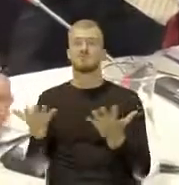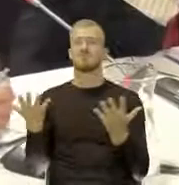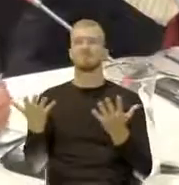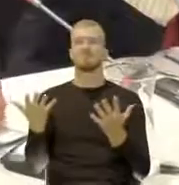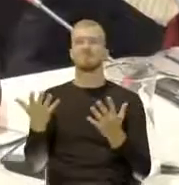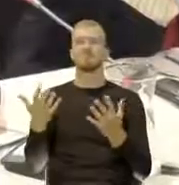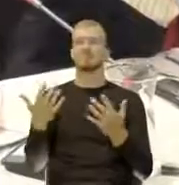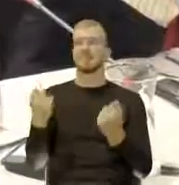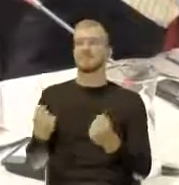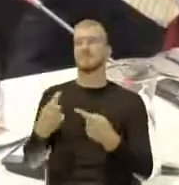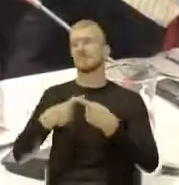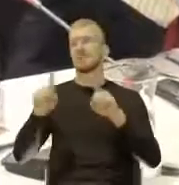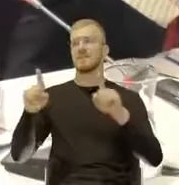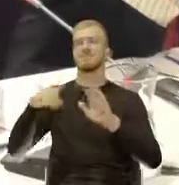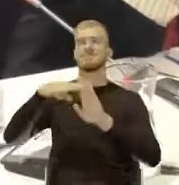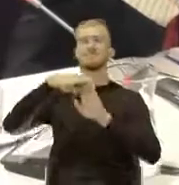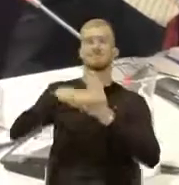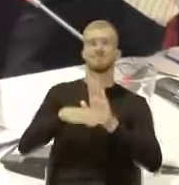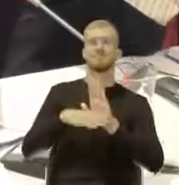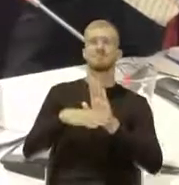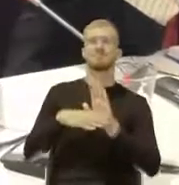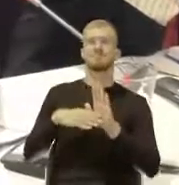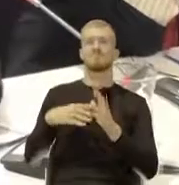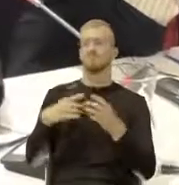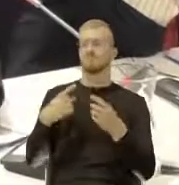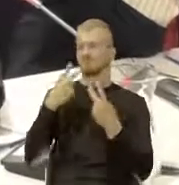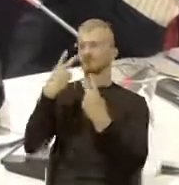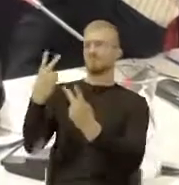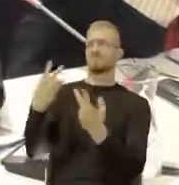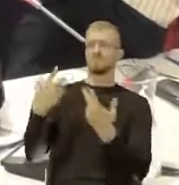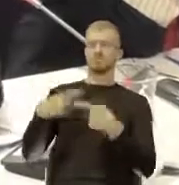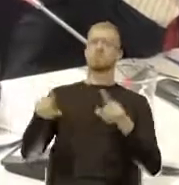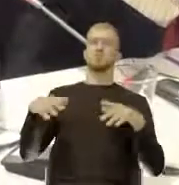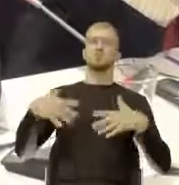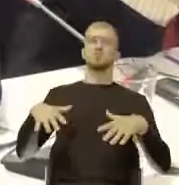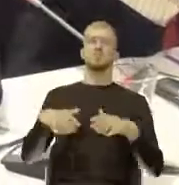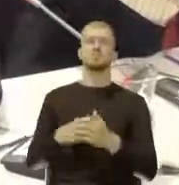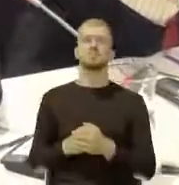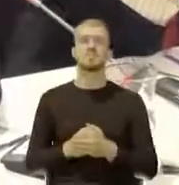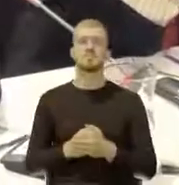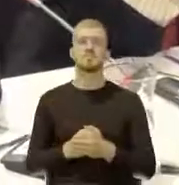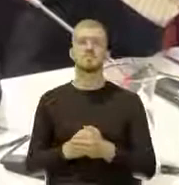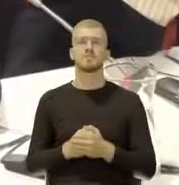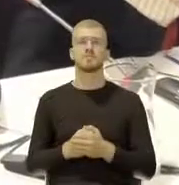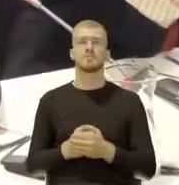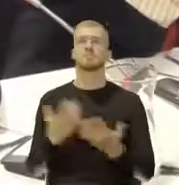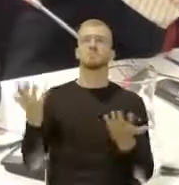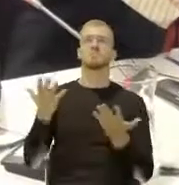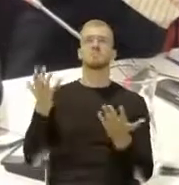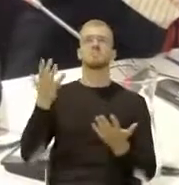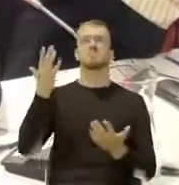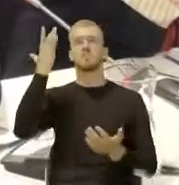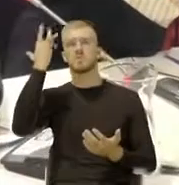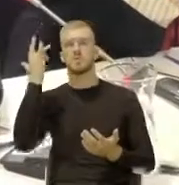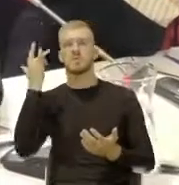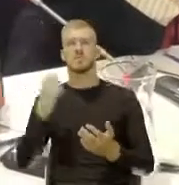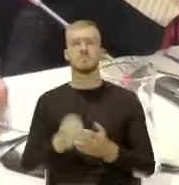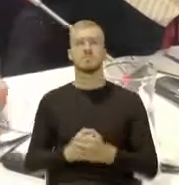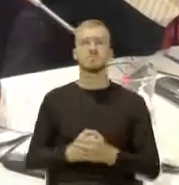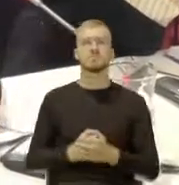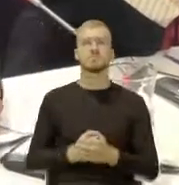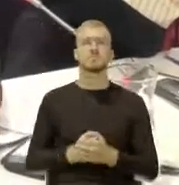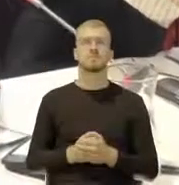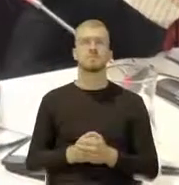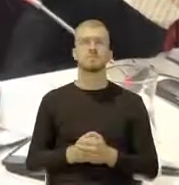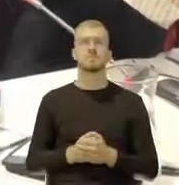en cada una de estas variables que están llevándonos a nuevos retos, que al final cada reto